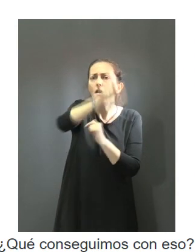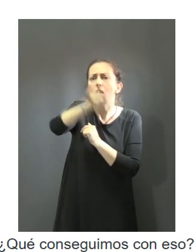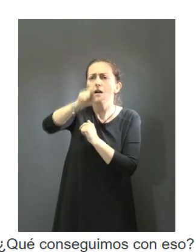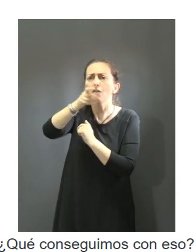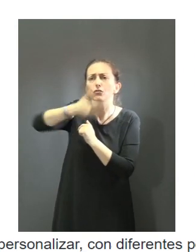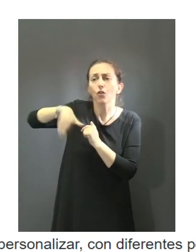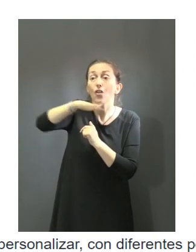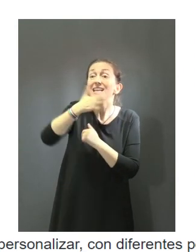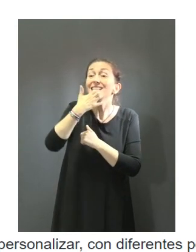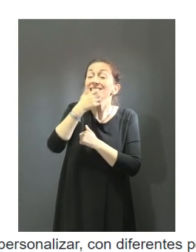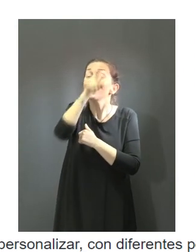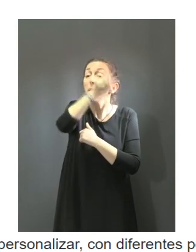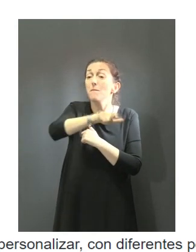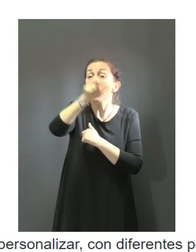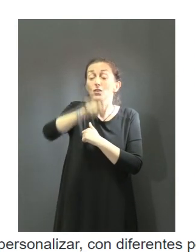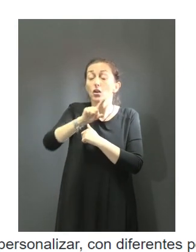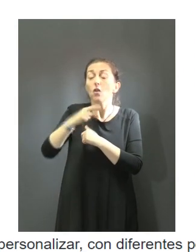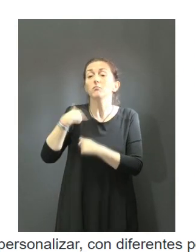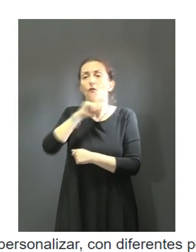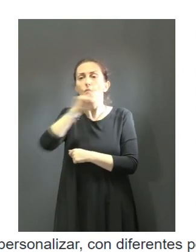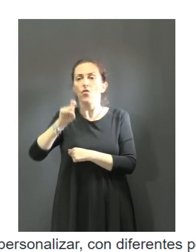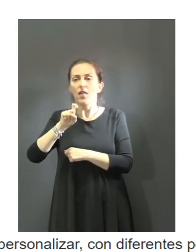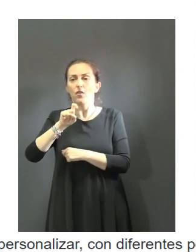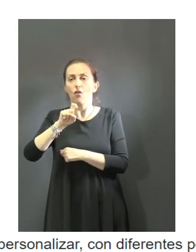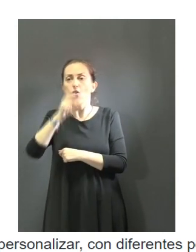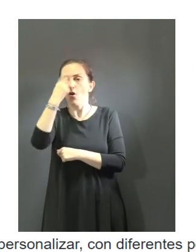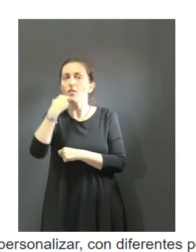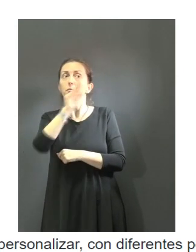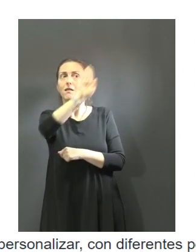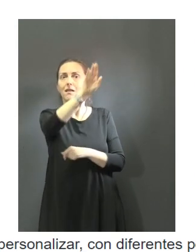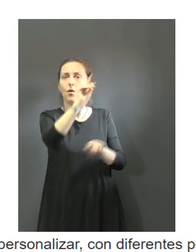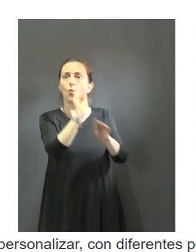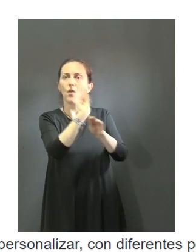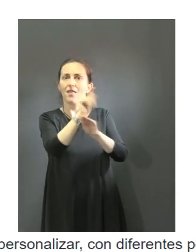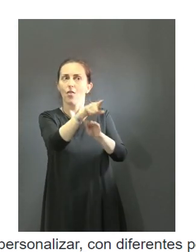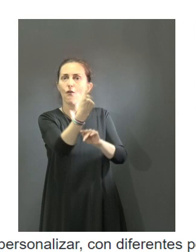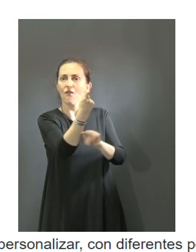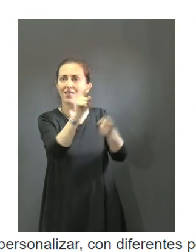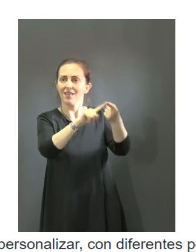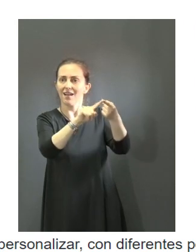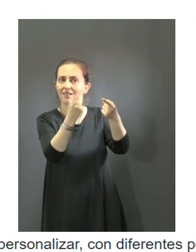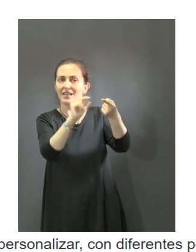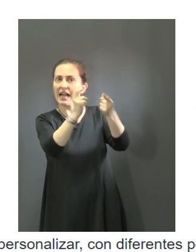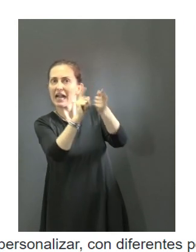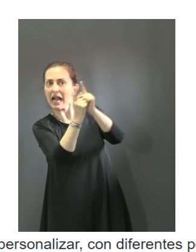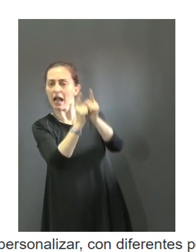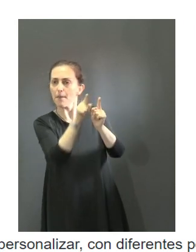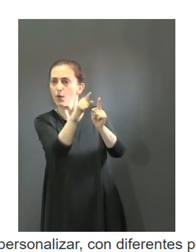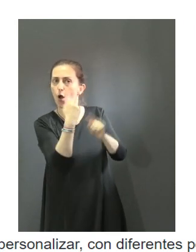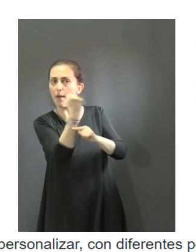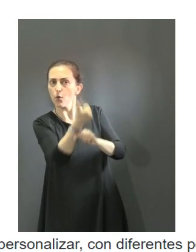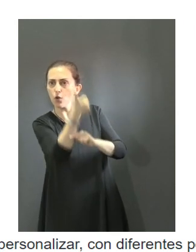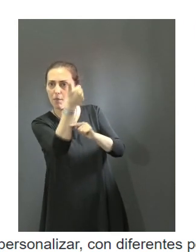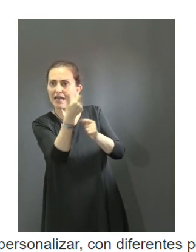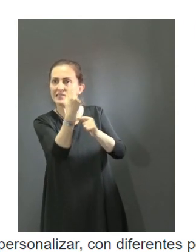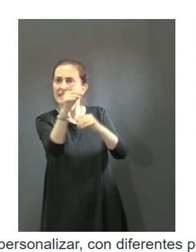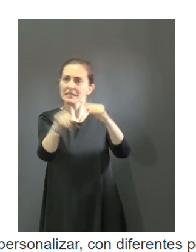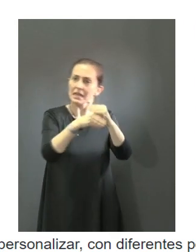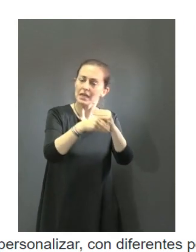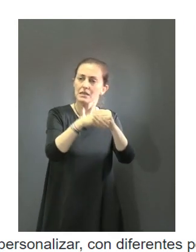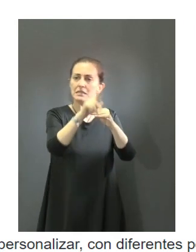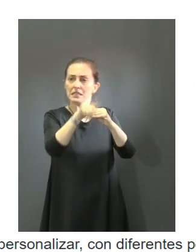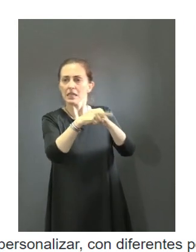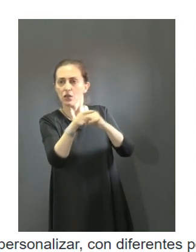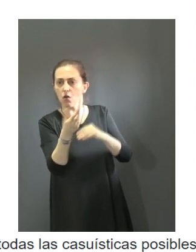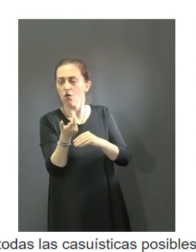estamos nosotros desde Fundación 11 para darles esa posibilidad, ya sea con productos de apoyo dentro de nuestro banco de productos